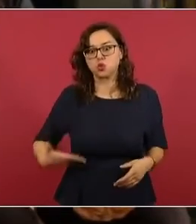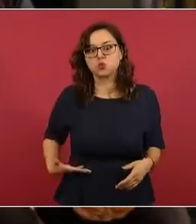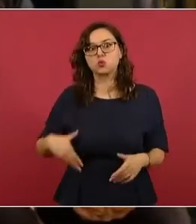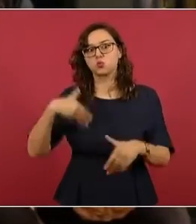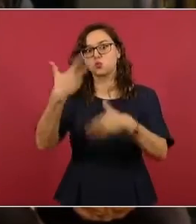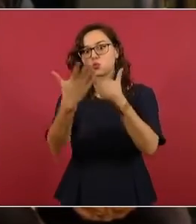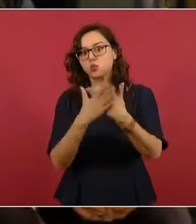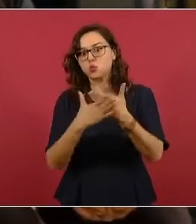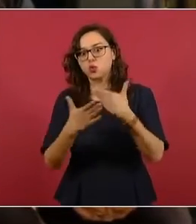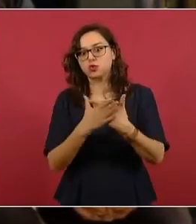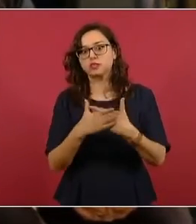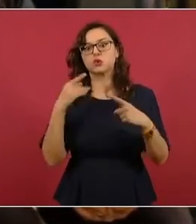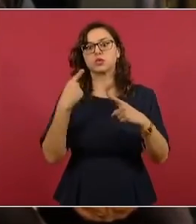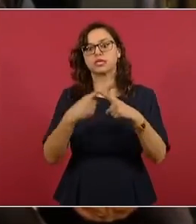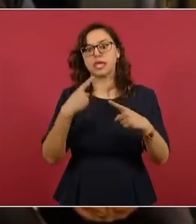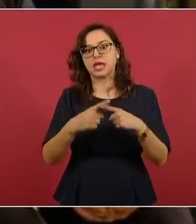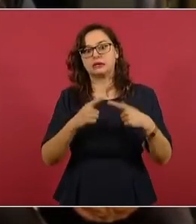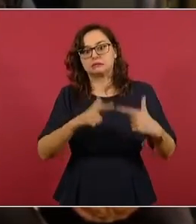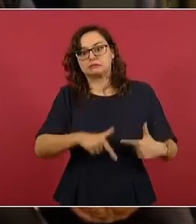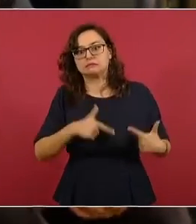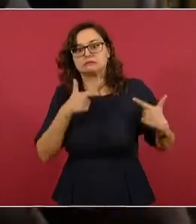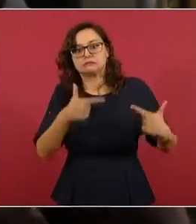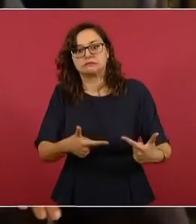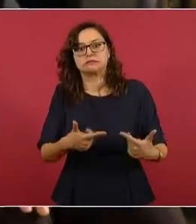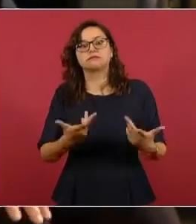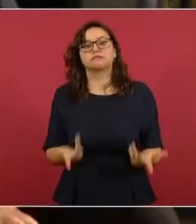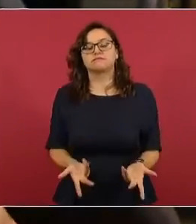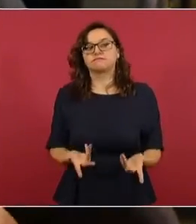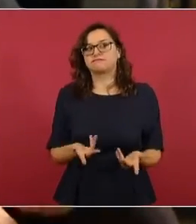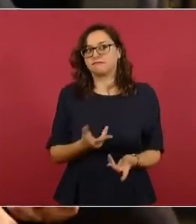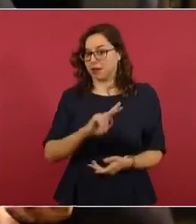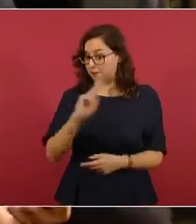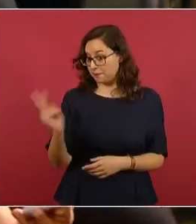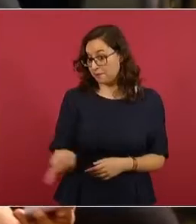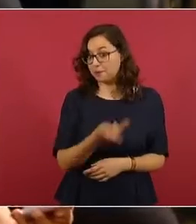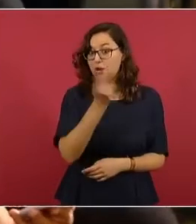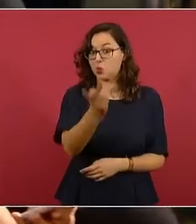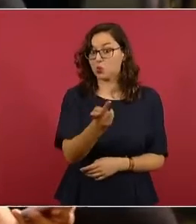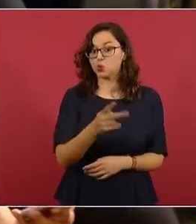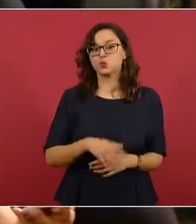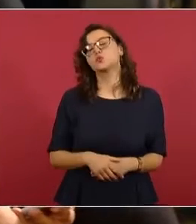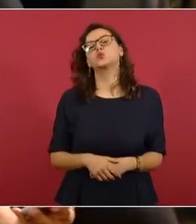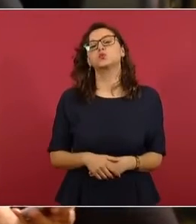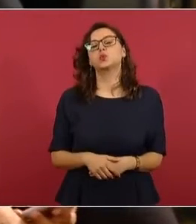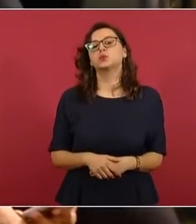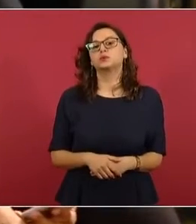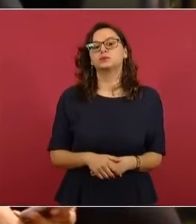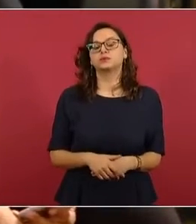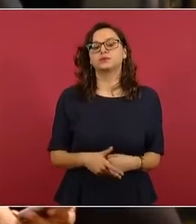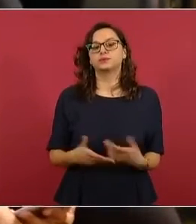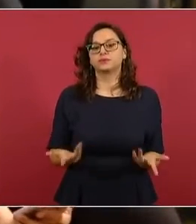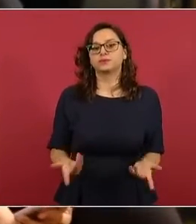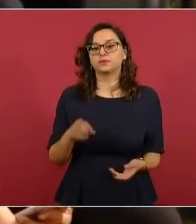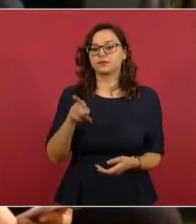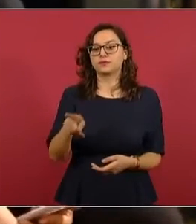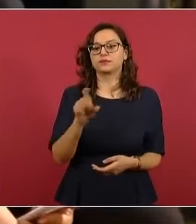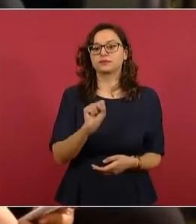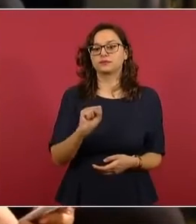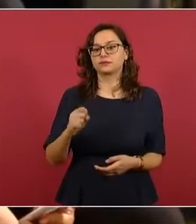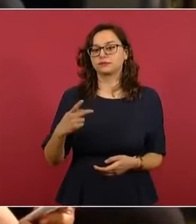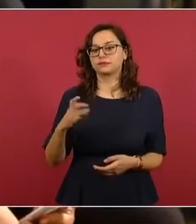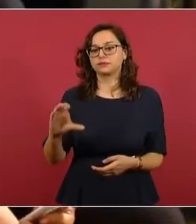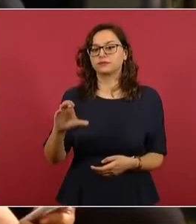las corcholatas, todo ese asunto, pero el tema capitalino, preguntarle qué opina, que está por aquí la